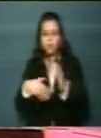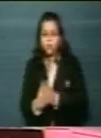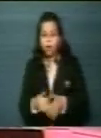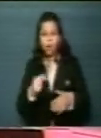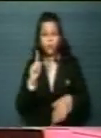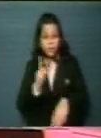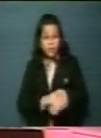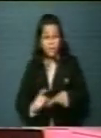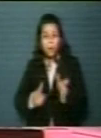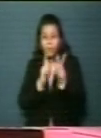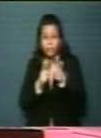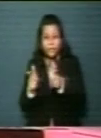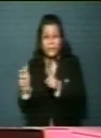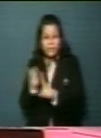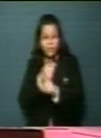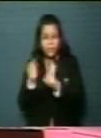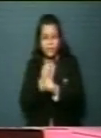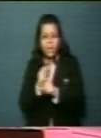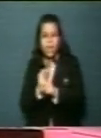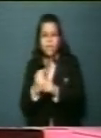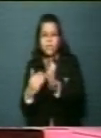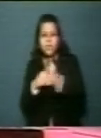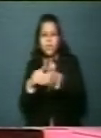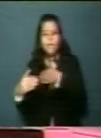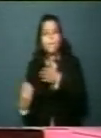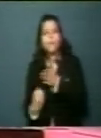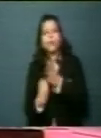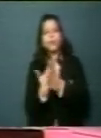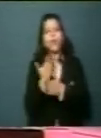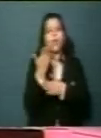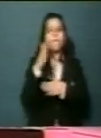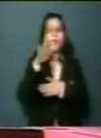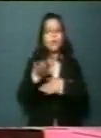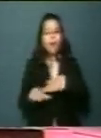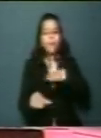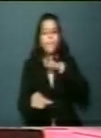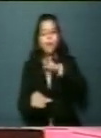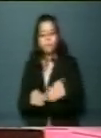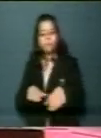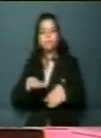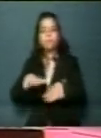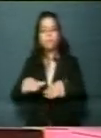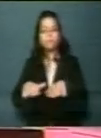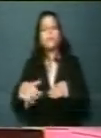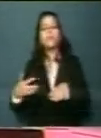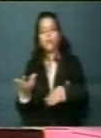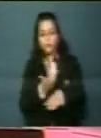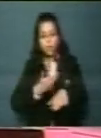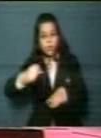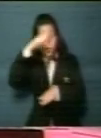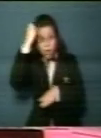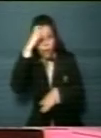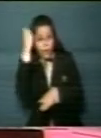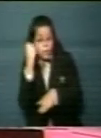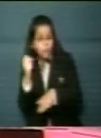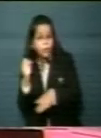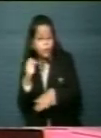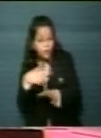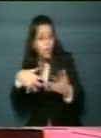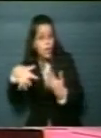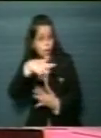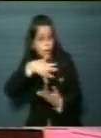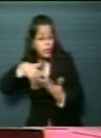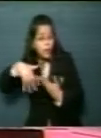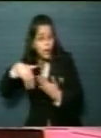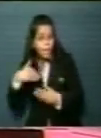dar paso a una nueva era, una nueva etapa en la que, trabajando dentro del marco institucional surgido